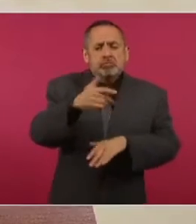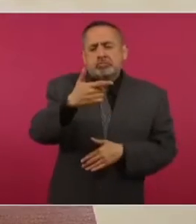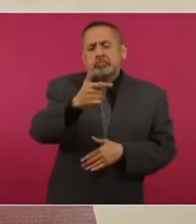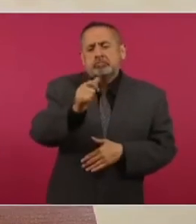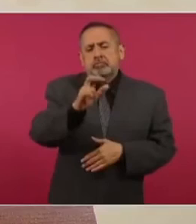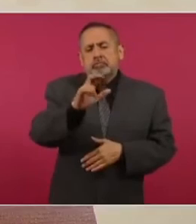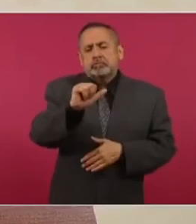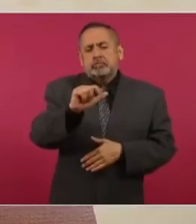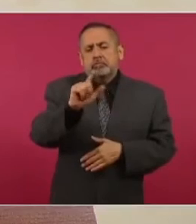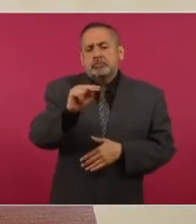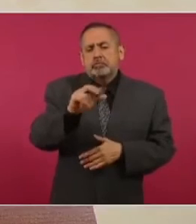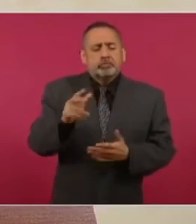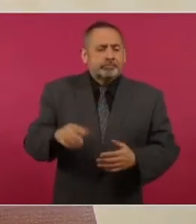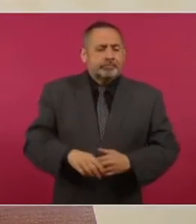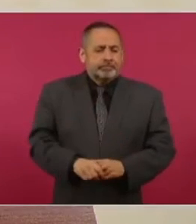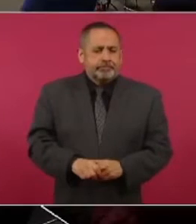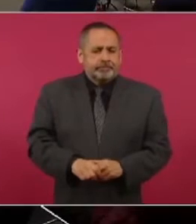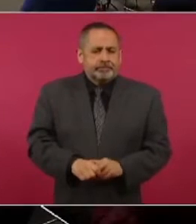síguele.